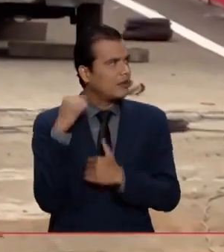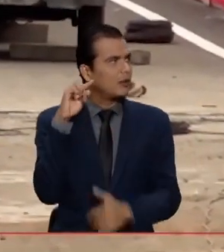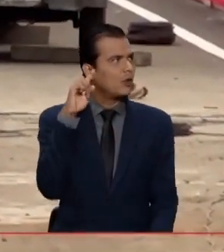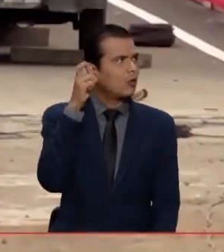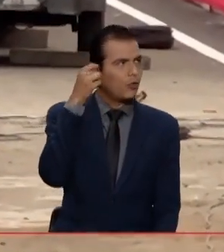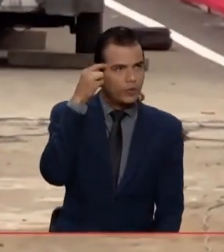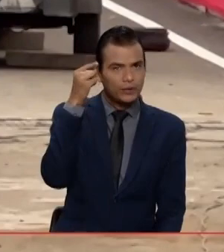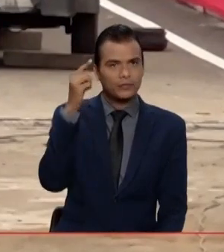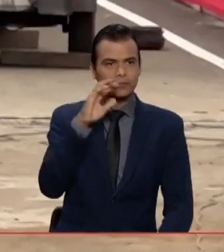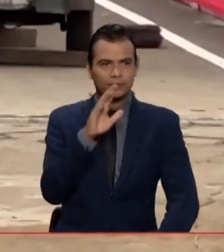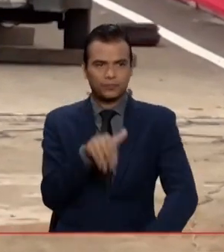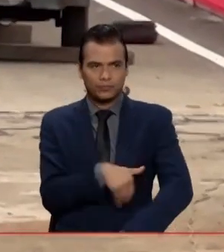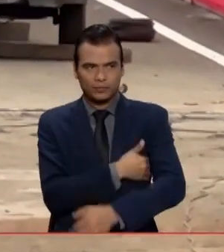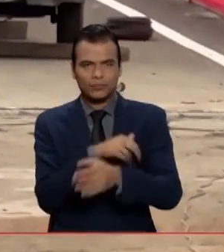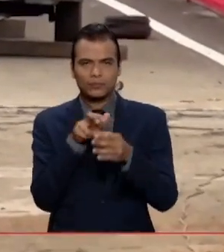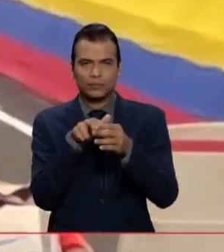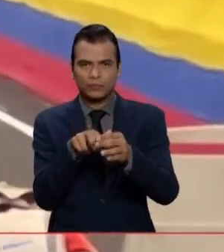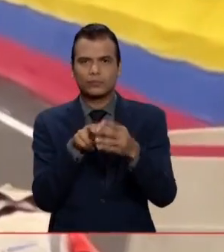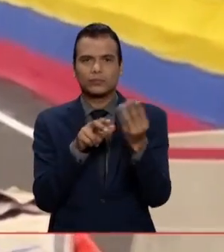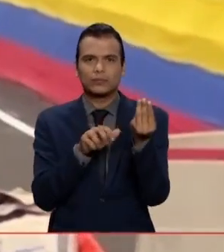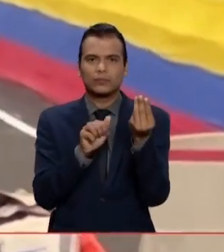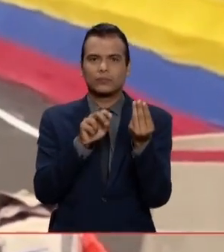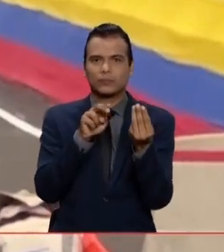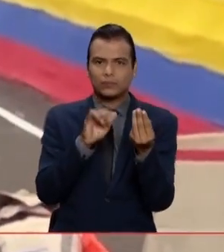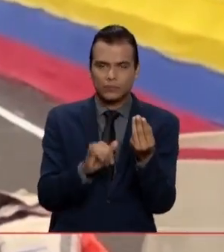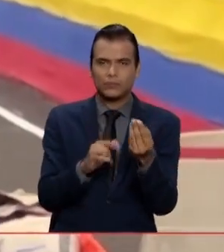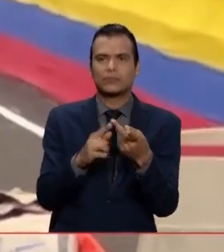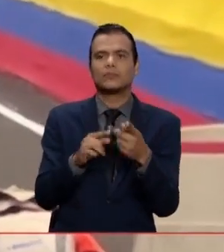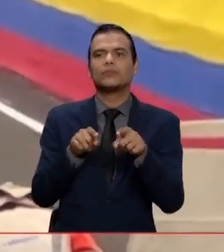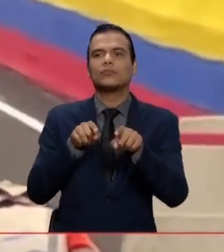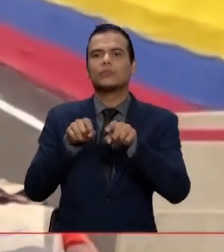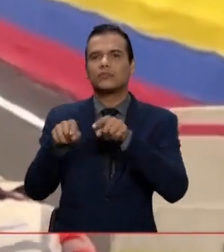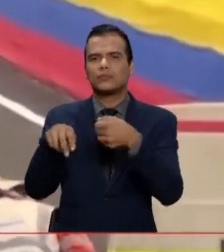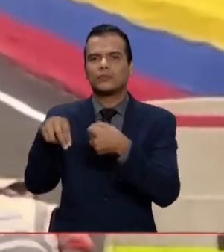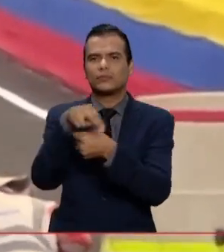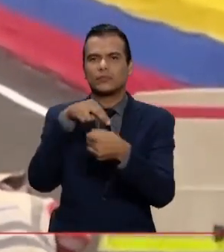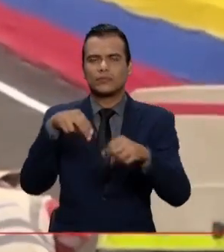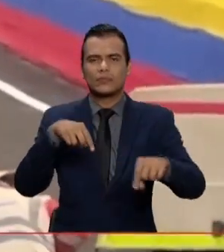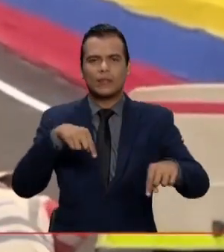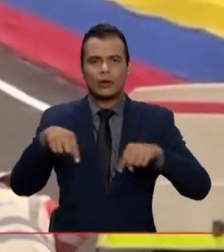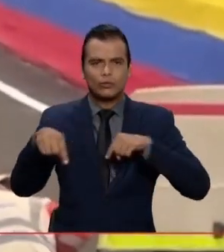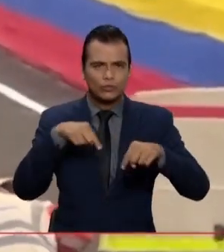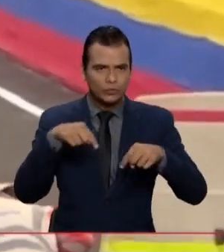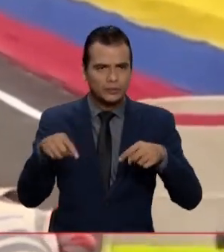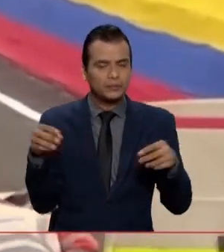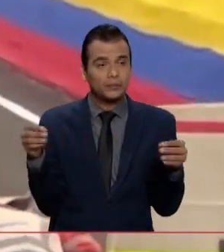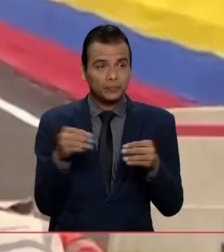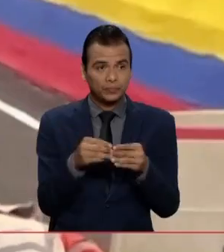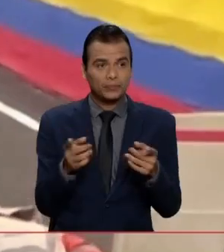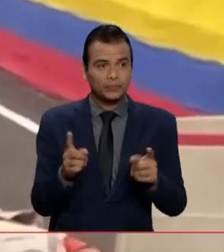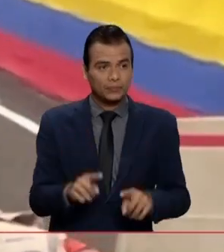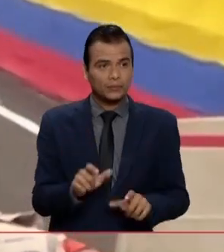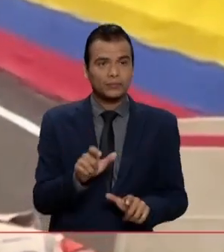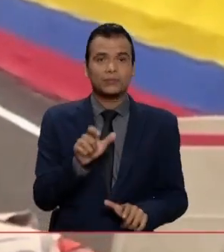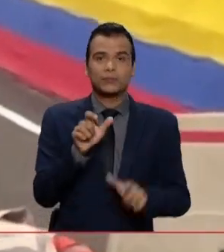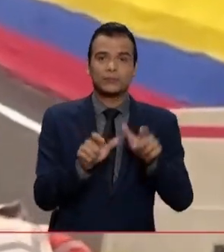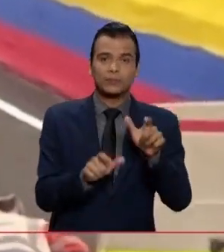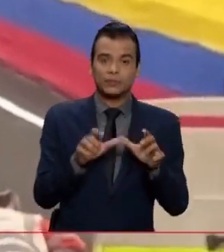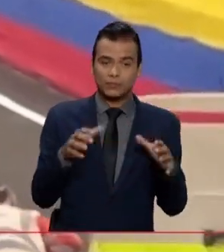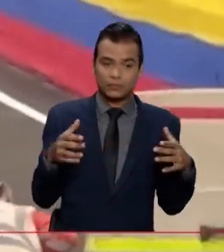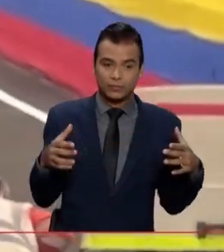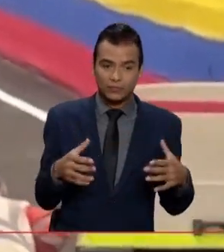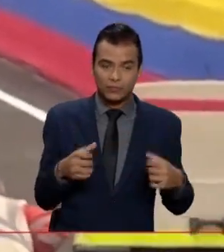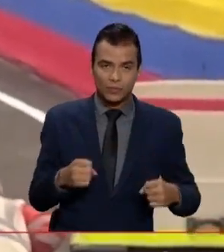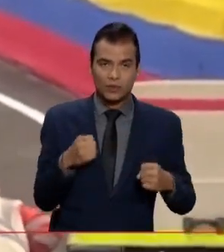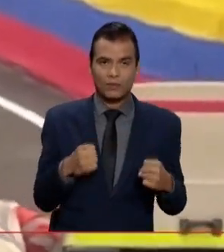el Ministerio de Transporte, por la ANI, por las autoridades regionales y por los verdaderos héroes de la jornada, los